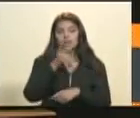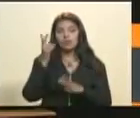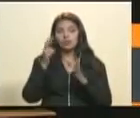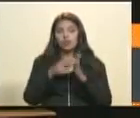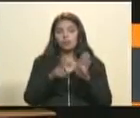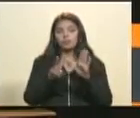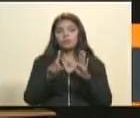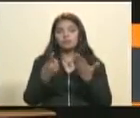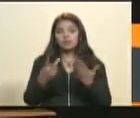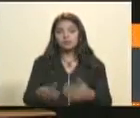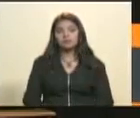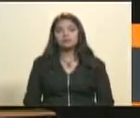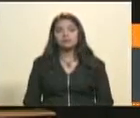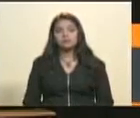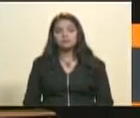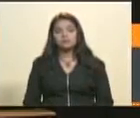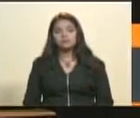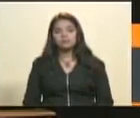1 de agosto del 2017.